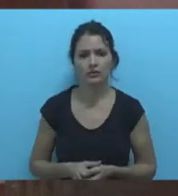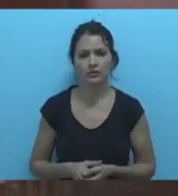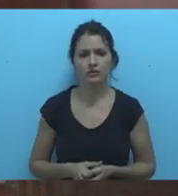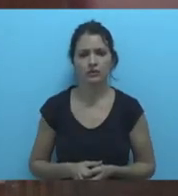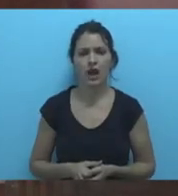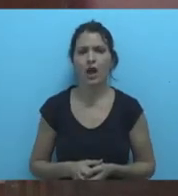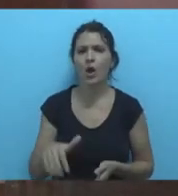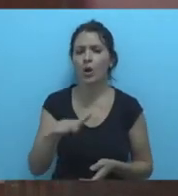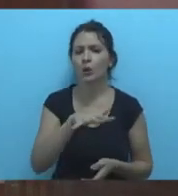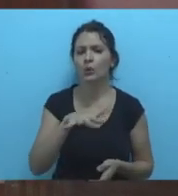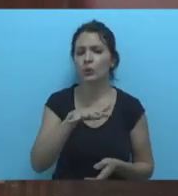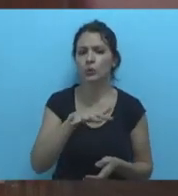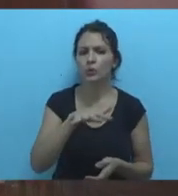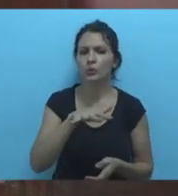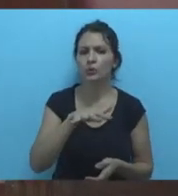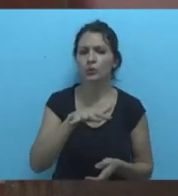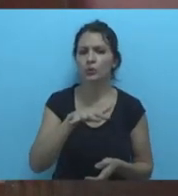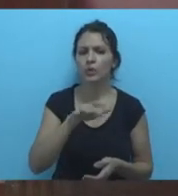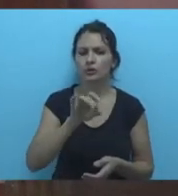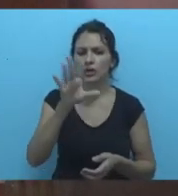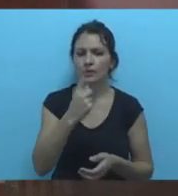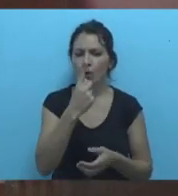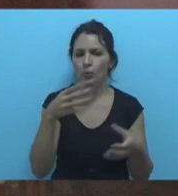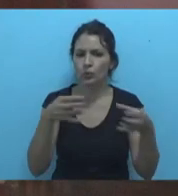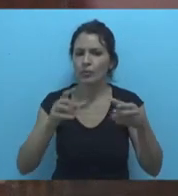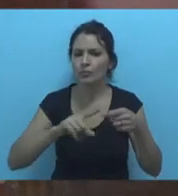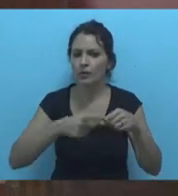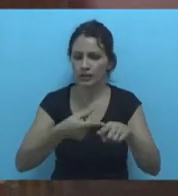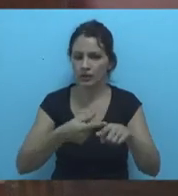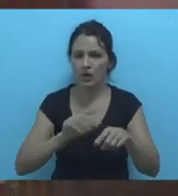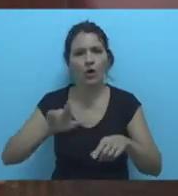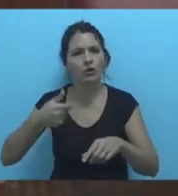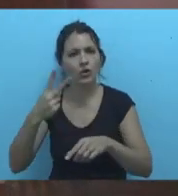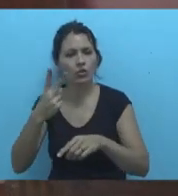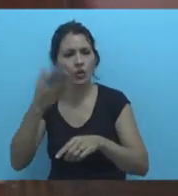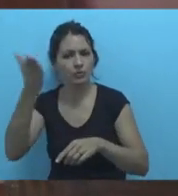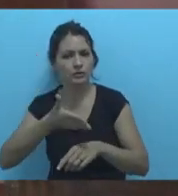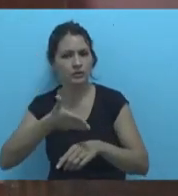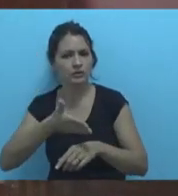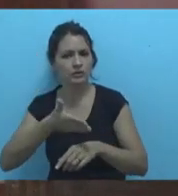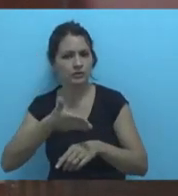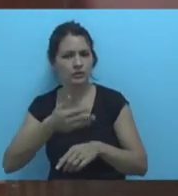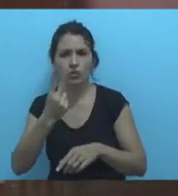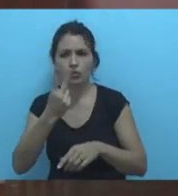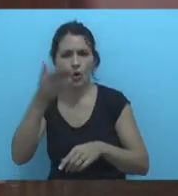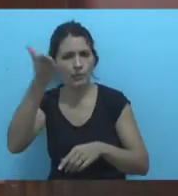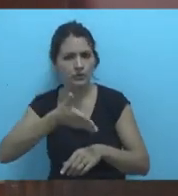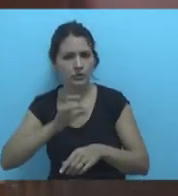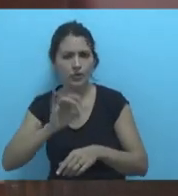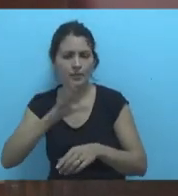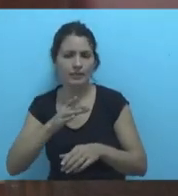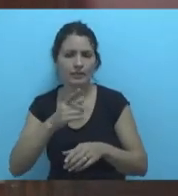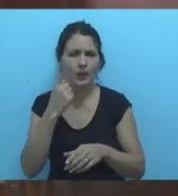las localidades administradas por el Frente Progresista. El 2% de esos fondos de fortalecimiento institucional, el 2% lo recibieron las